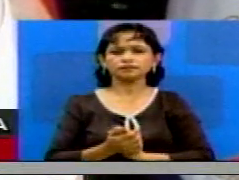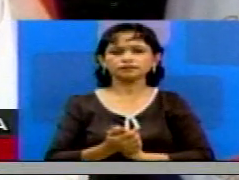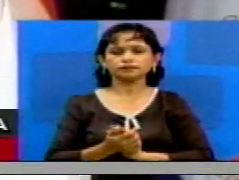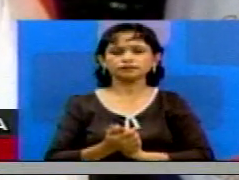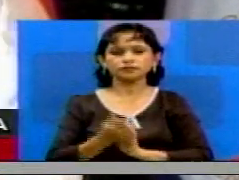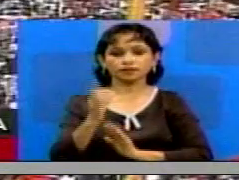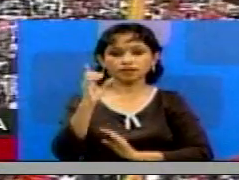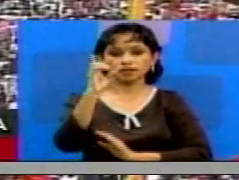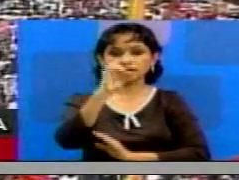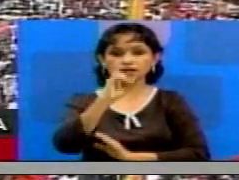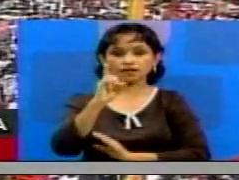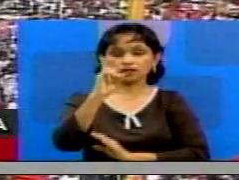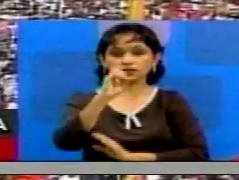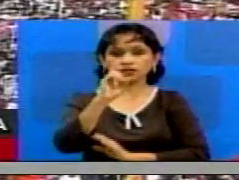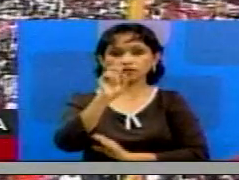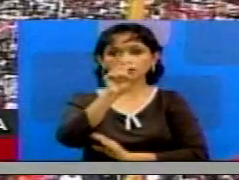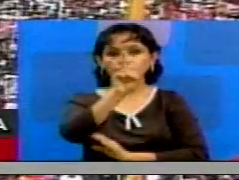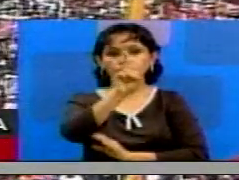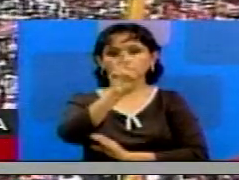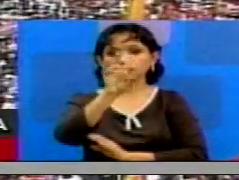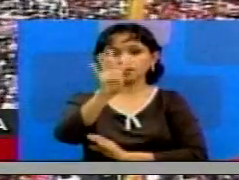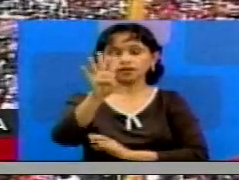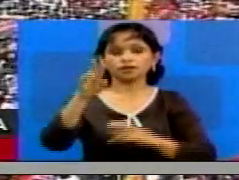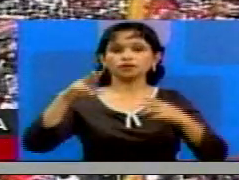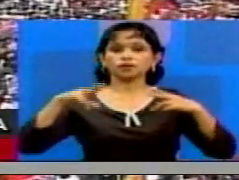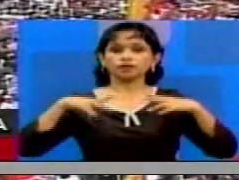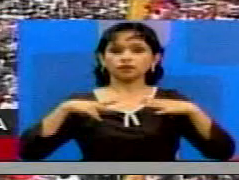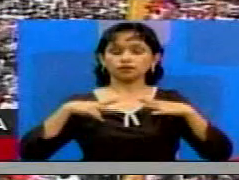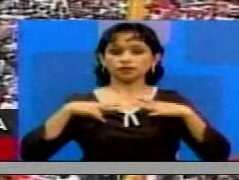el domingo 24 de abril,